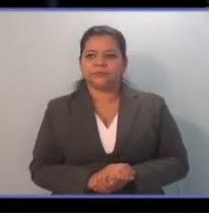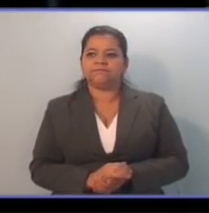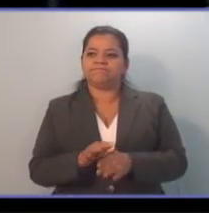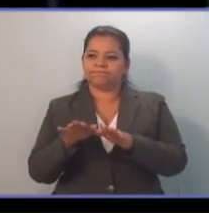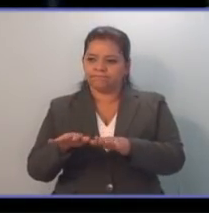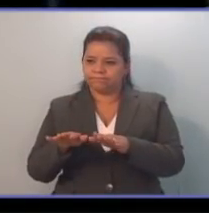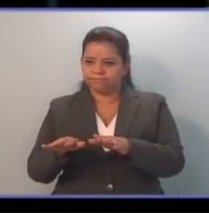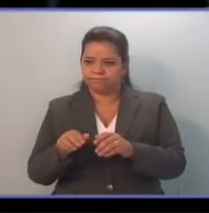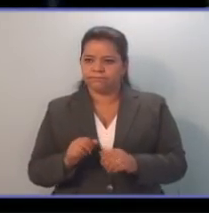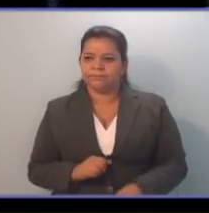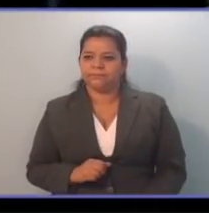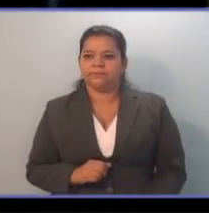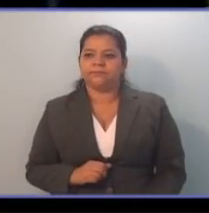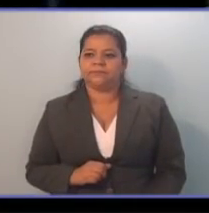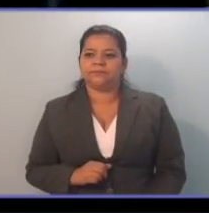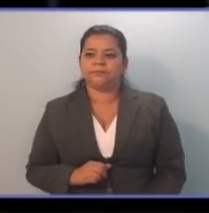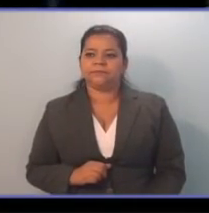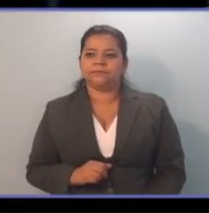Gracias.